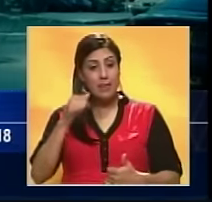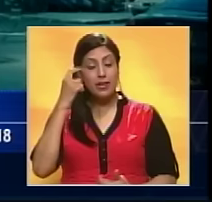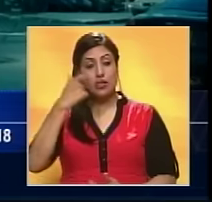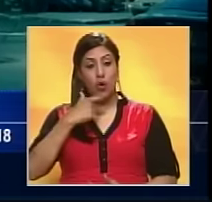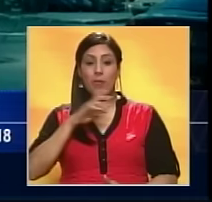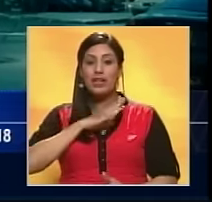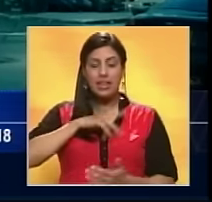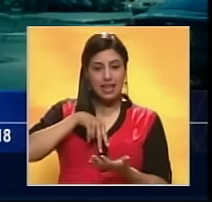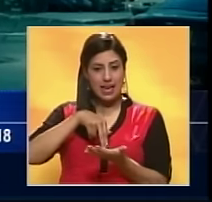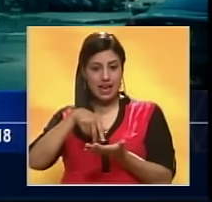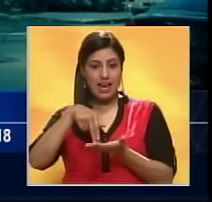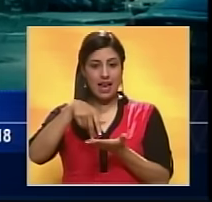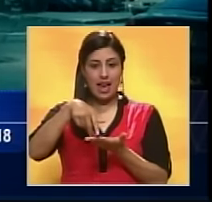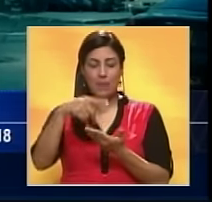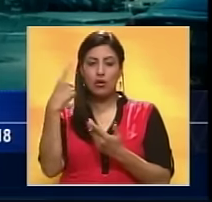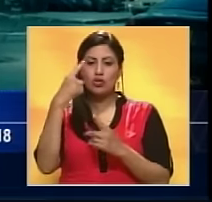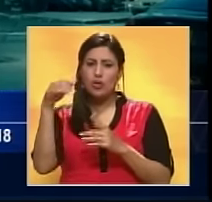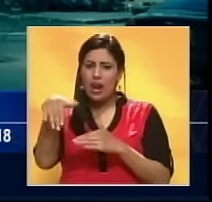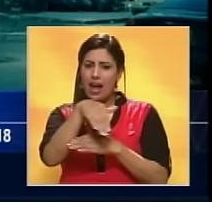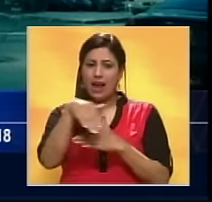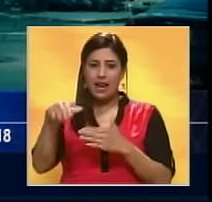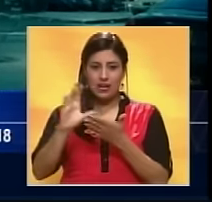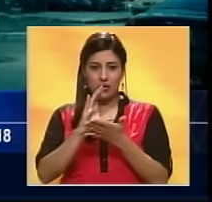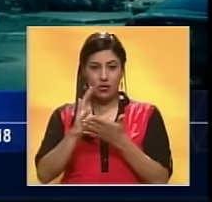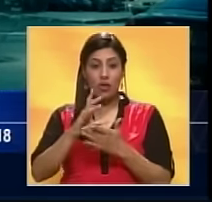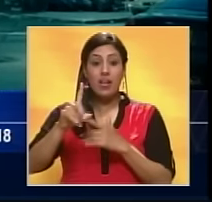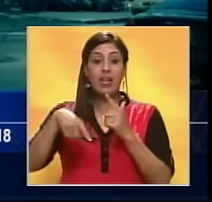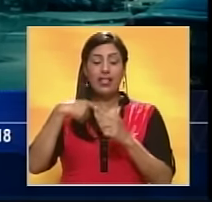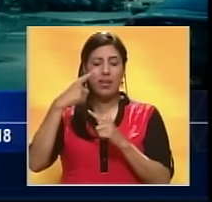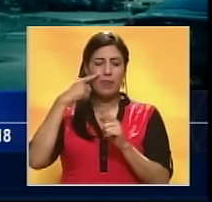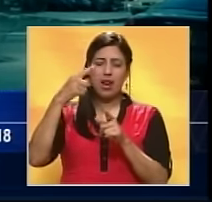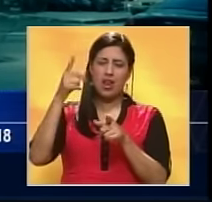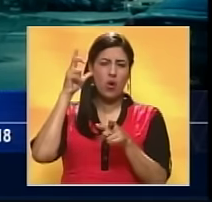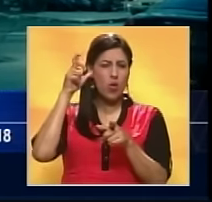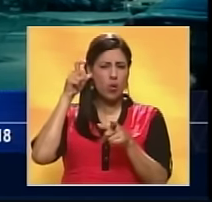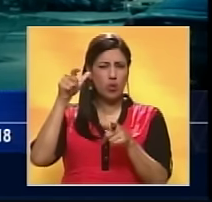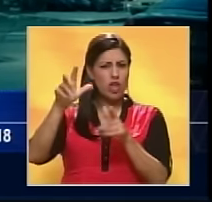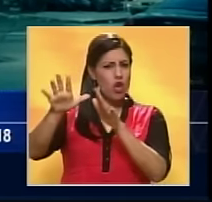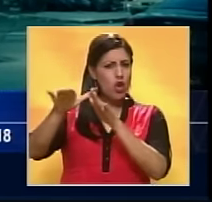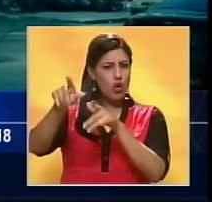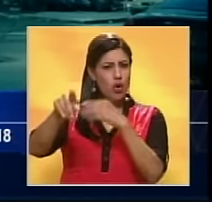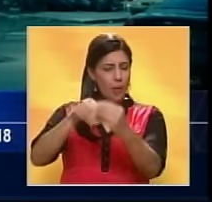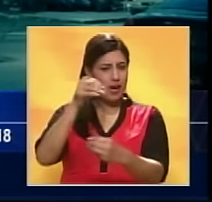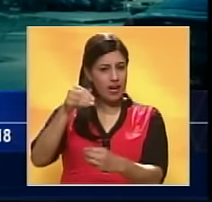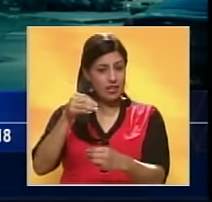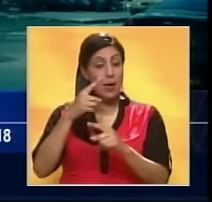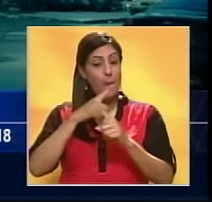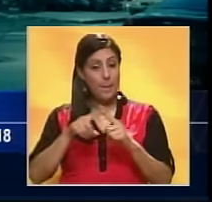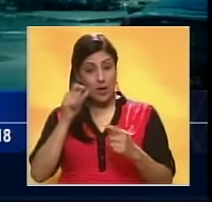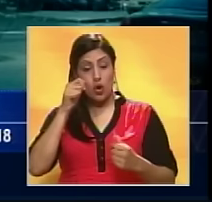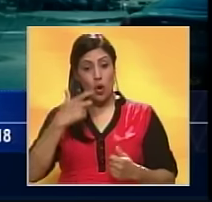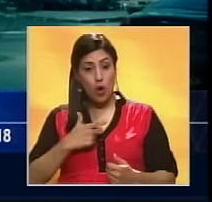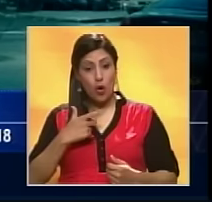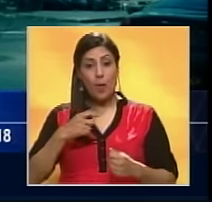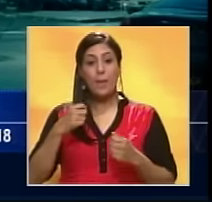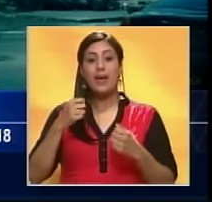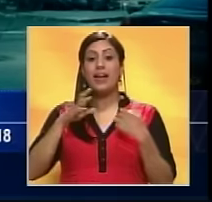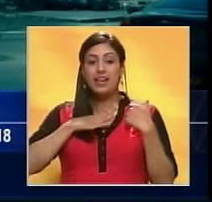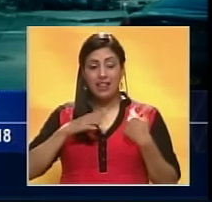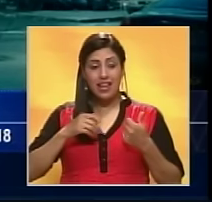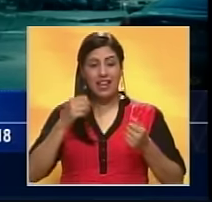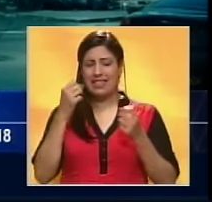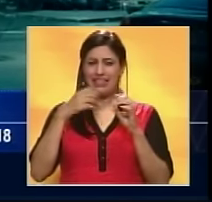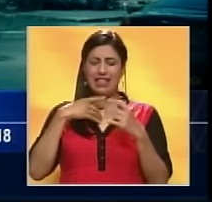Wade Wilson caminando por una desolada calle de la ciudad, cuando de lejos se escucha que hay un robo en ejecución. Sin embargo, para el antihéroe, se